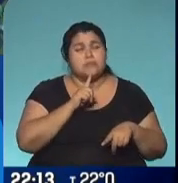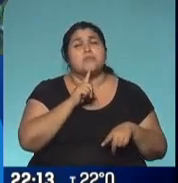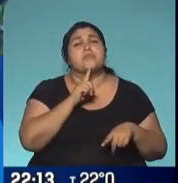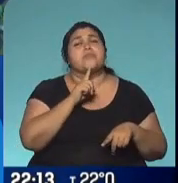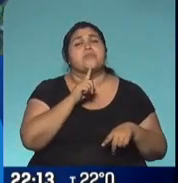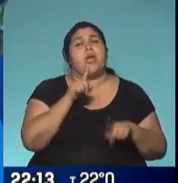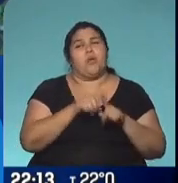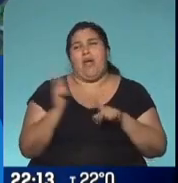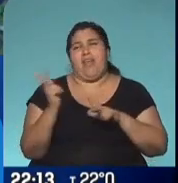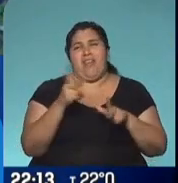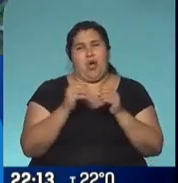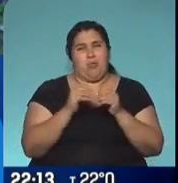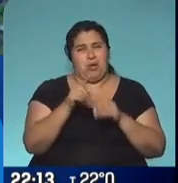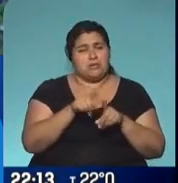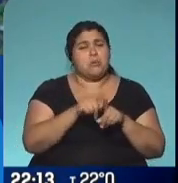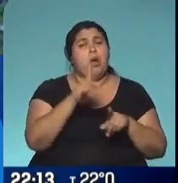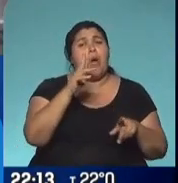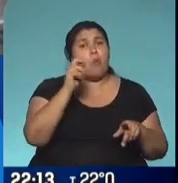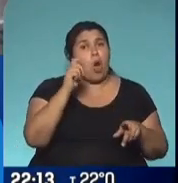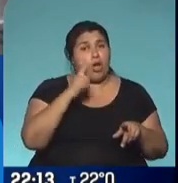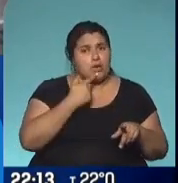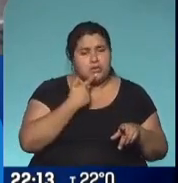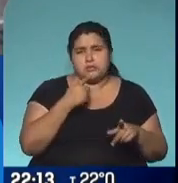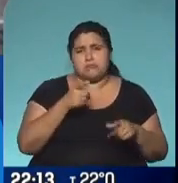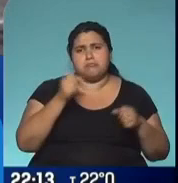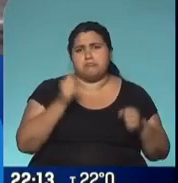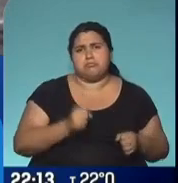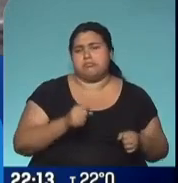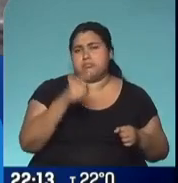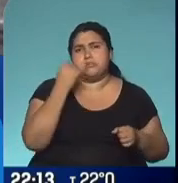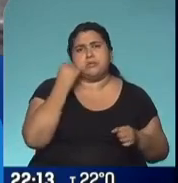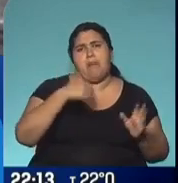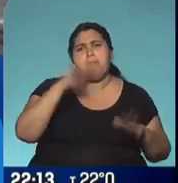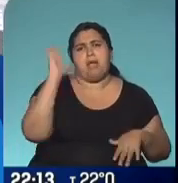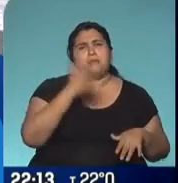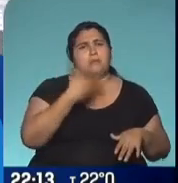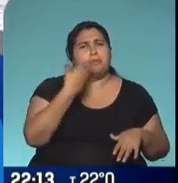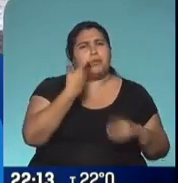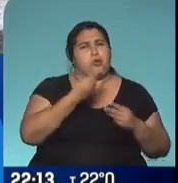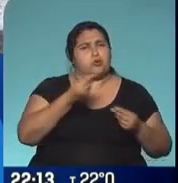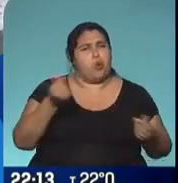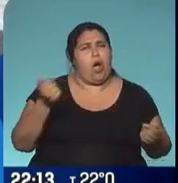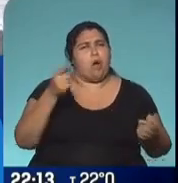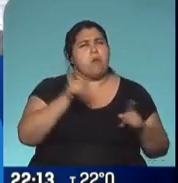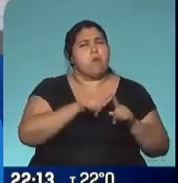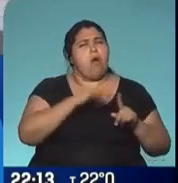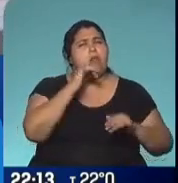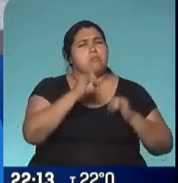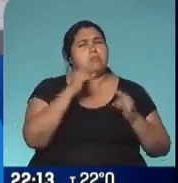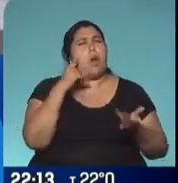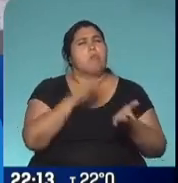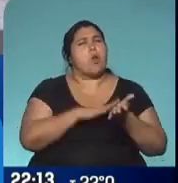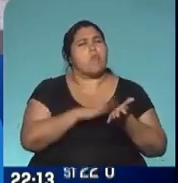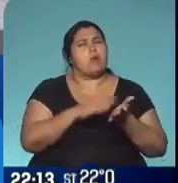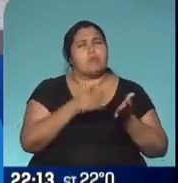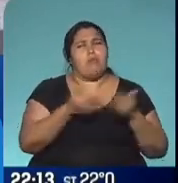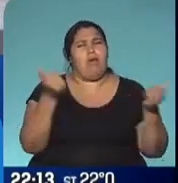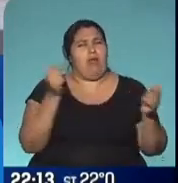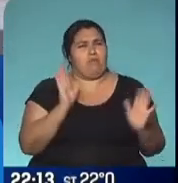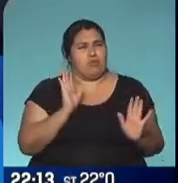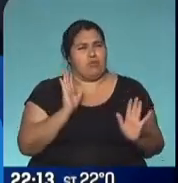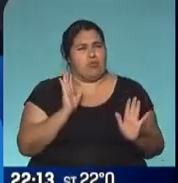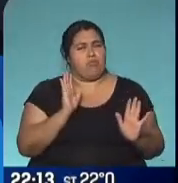Natalia, Boris Johnson se impone con un discurso más simple, con una propuesta más simple. Tal fue así